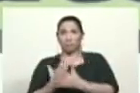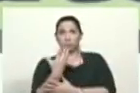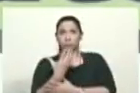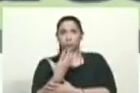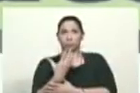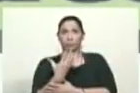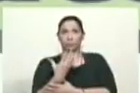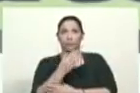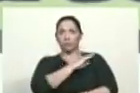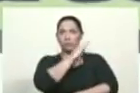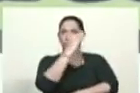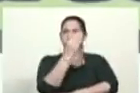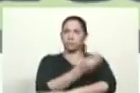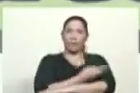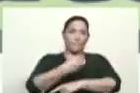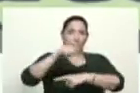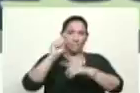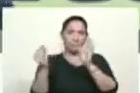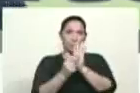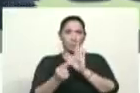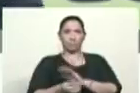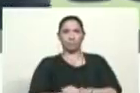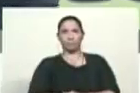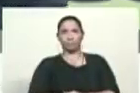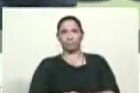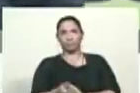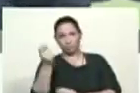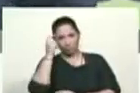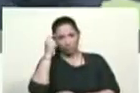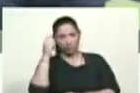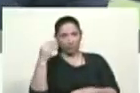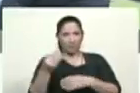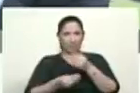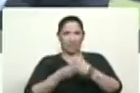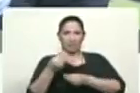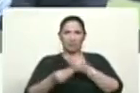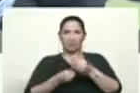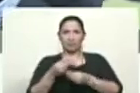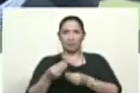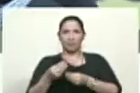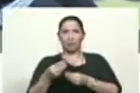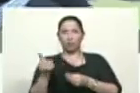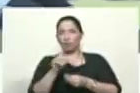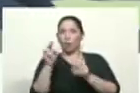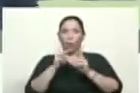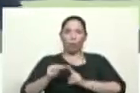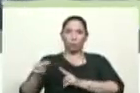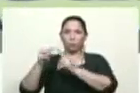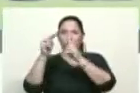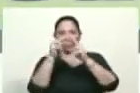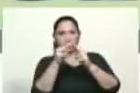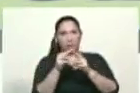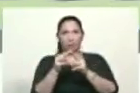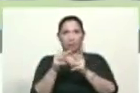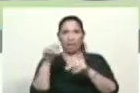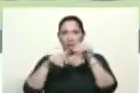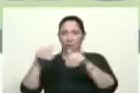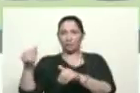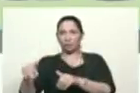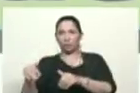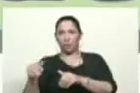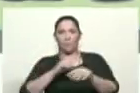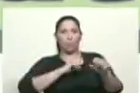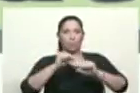con fuerza por primera vez, ese día que intentaron desconocer las elecciones, el movimiento cívico-militar, gran